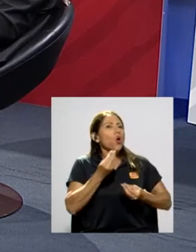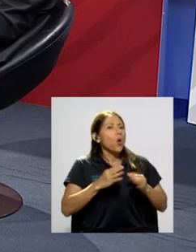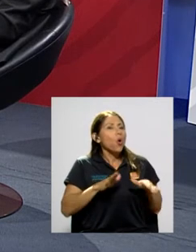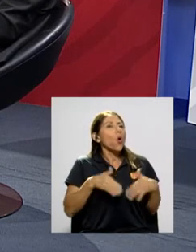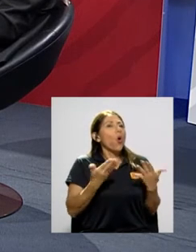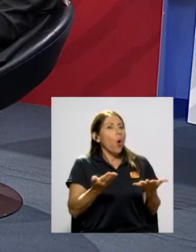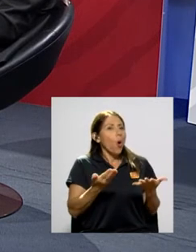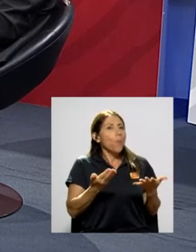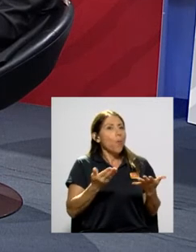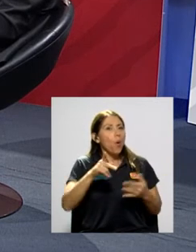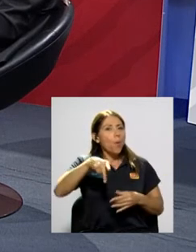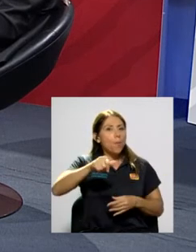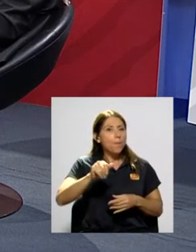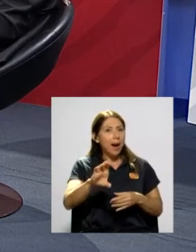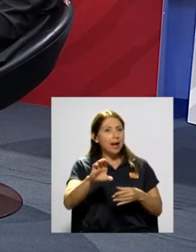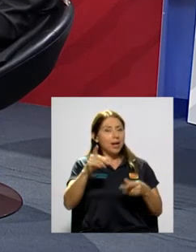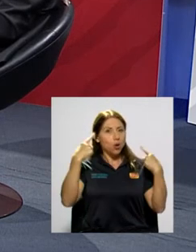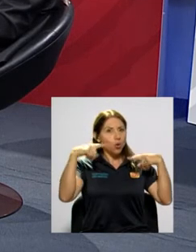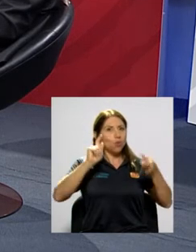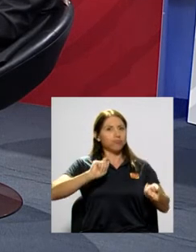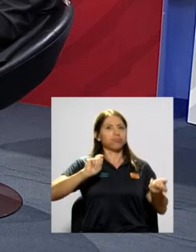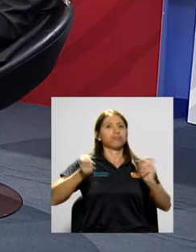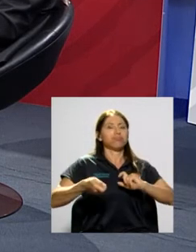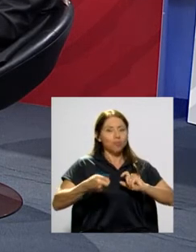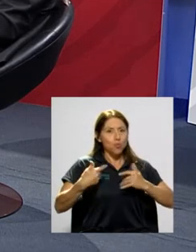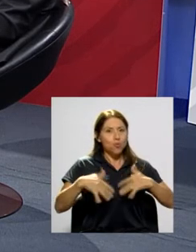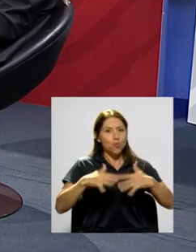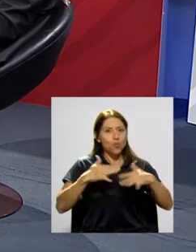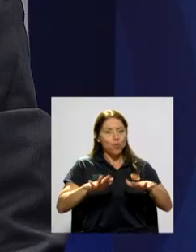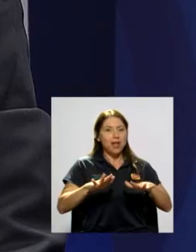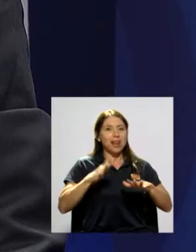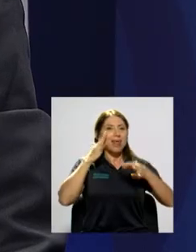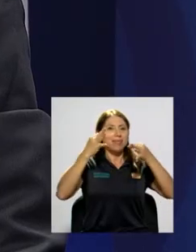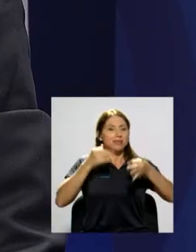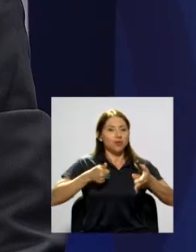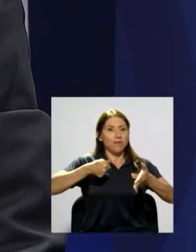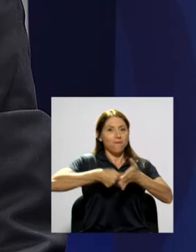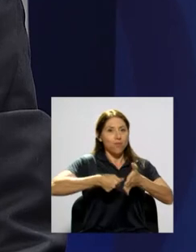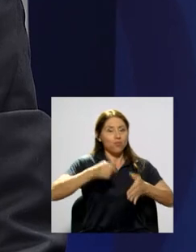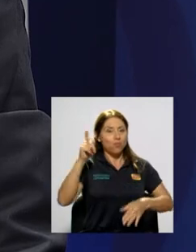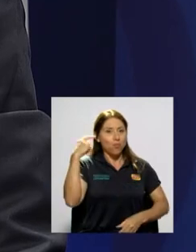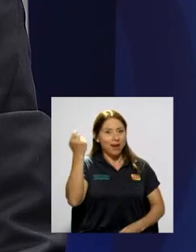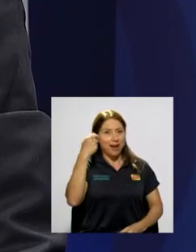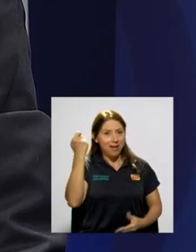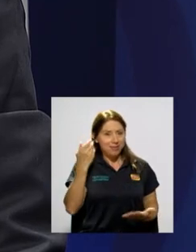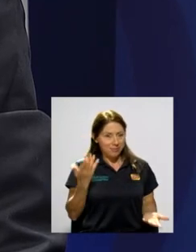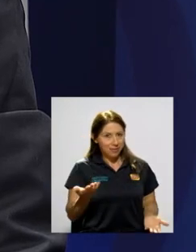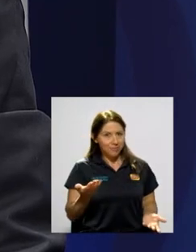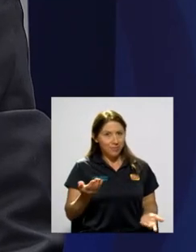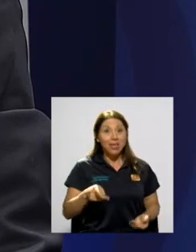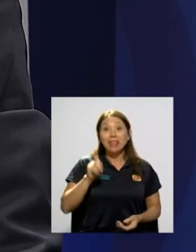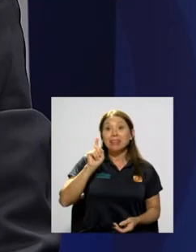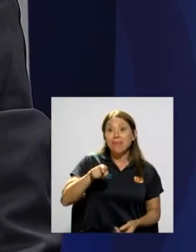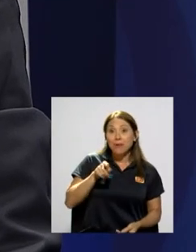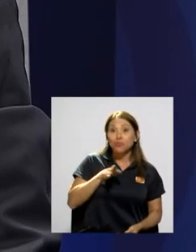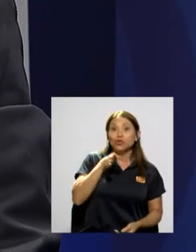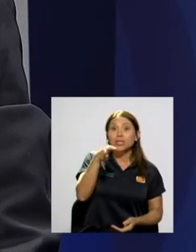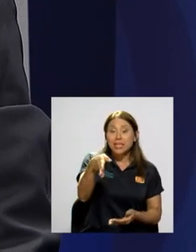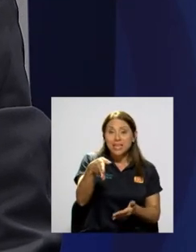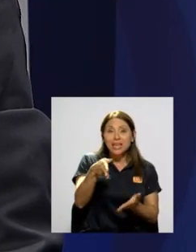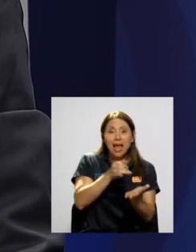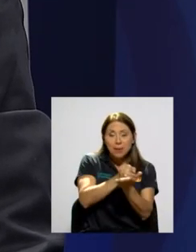en Guanacaste el PAC? También es interesante. Uh-huh. Es uno de los temas que tenemos que ir a conocer e investigar ya con los